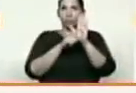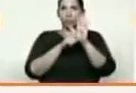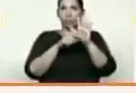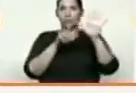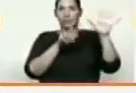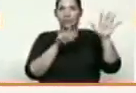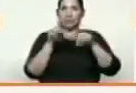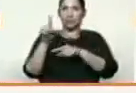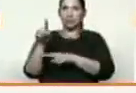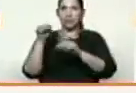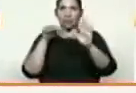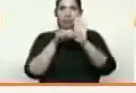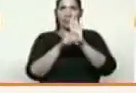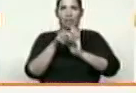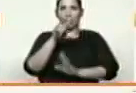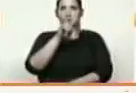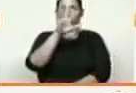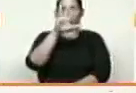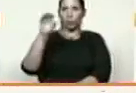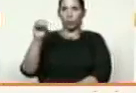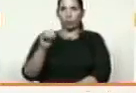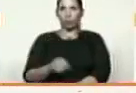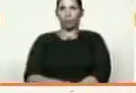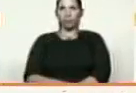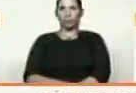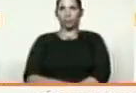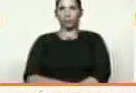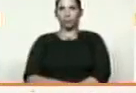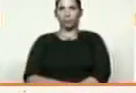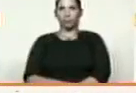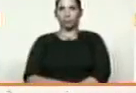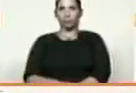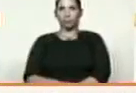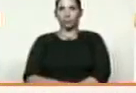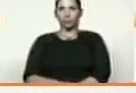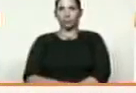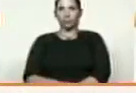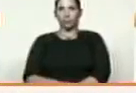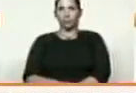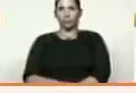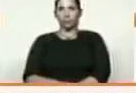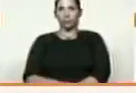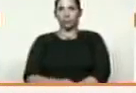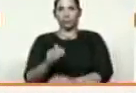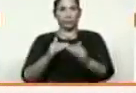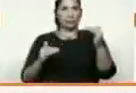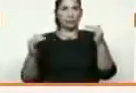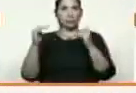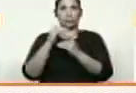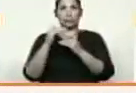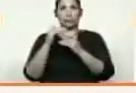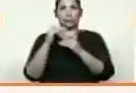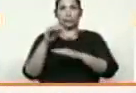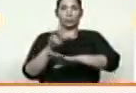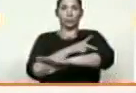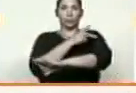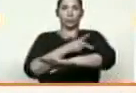61, artículo 250. Y en un acto supremo de poesía lo picamos en